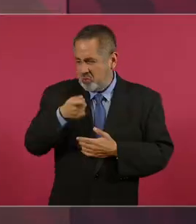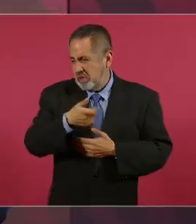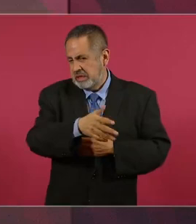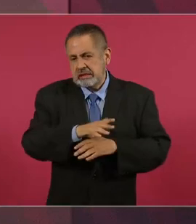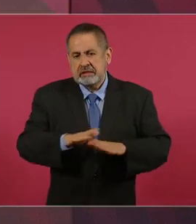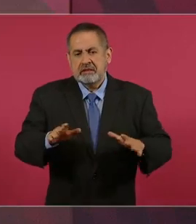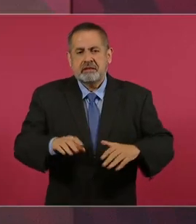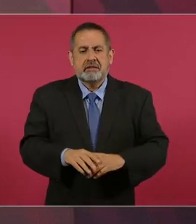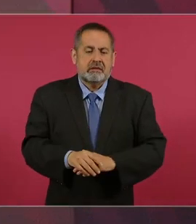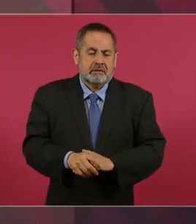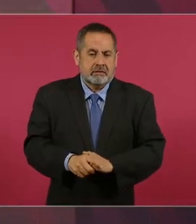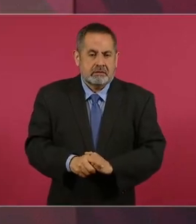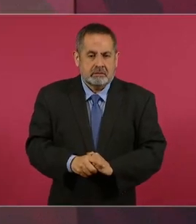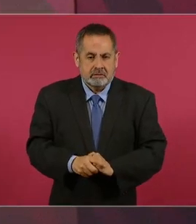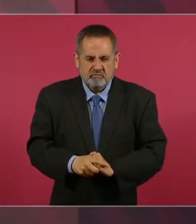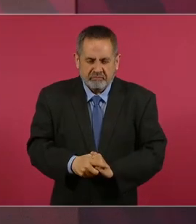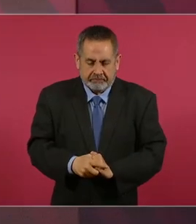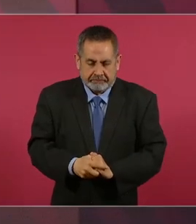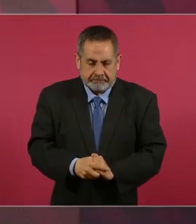otro.